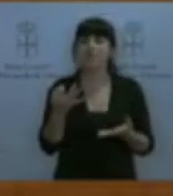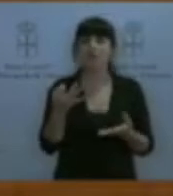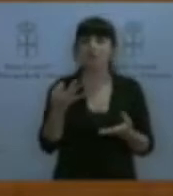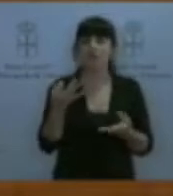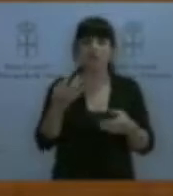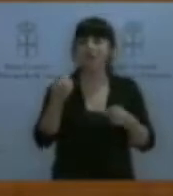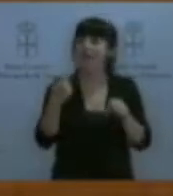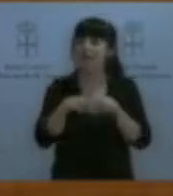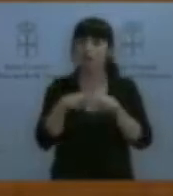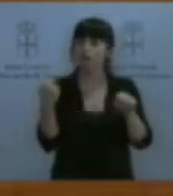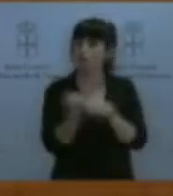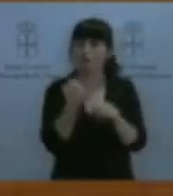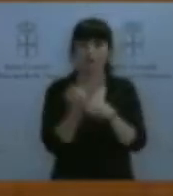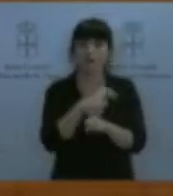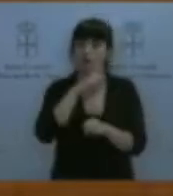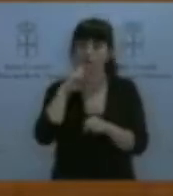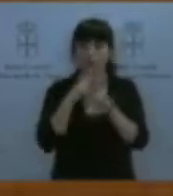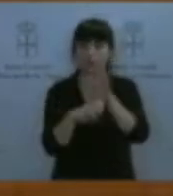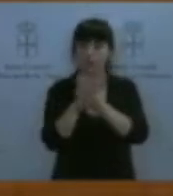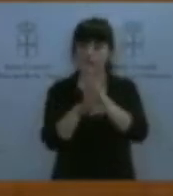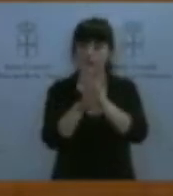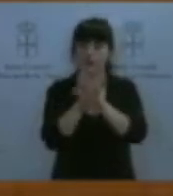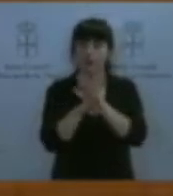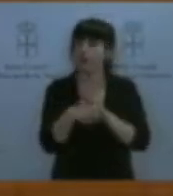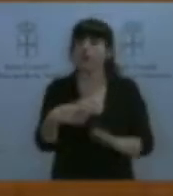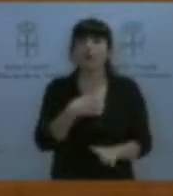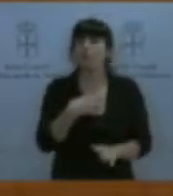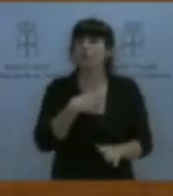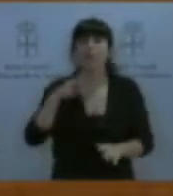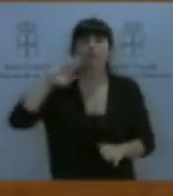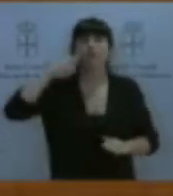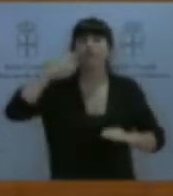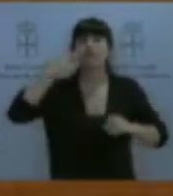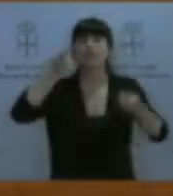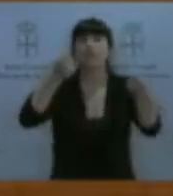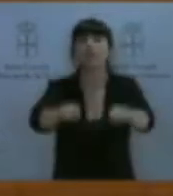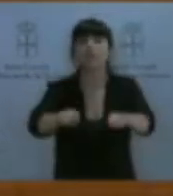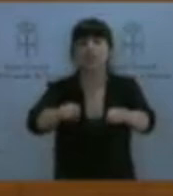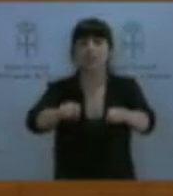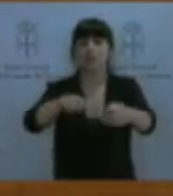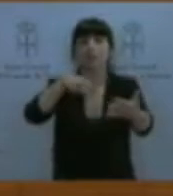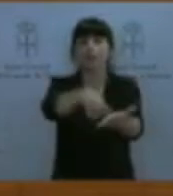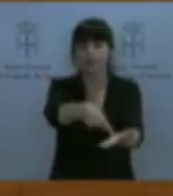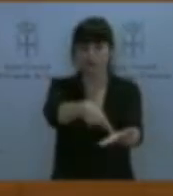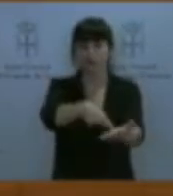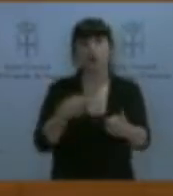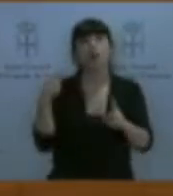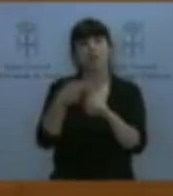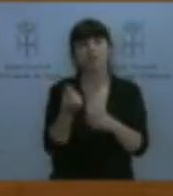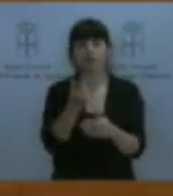Insistimos, no se puede poner una fecha de cierre para que algunos se vayan con los beneficios y el empleo, dejándonos la contaminación y los problemas de